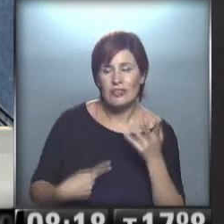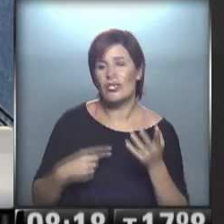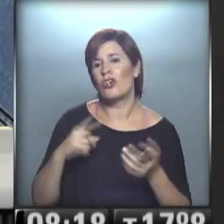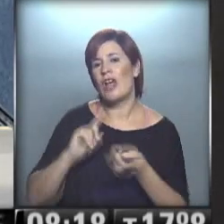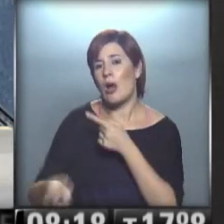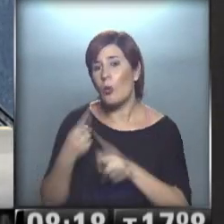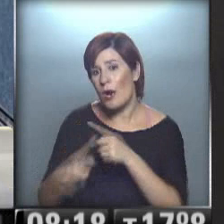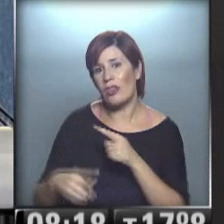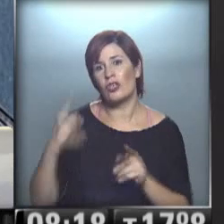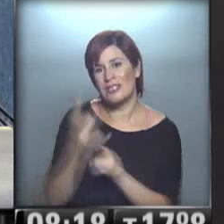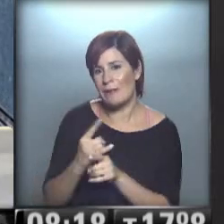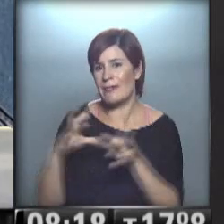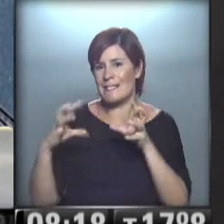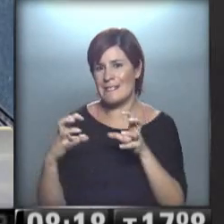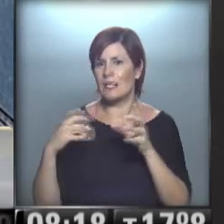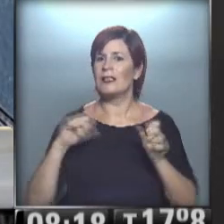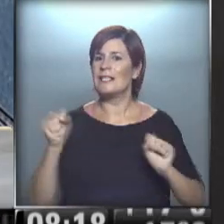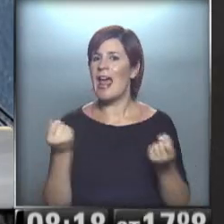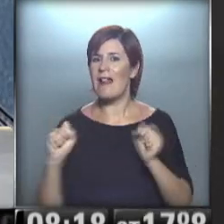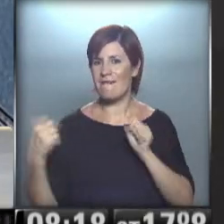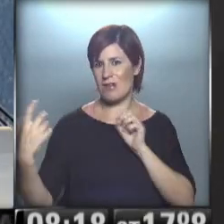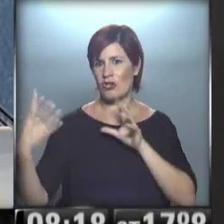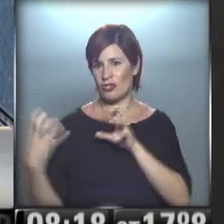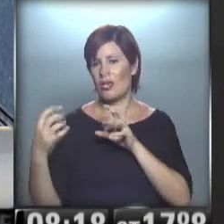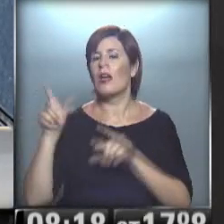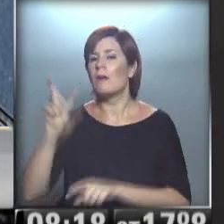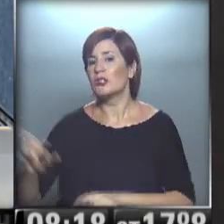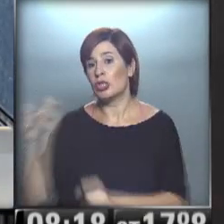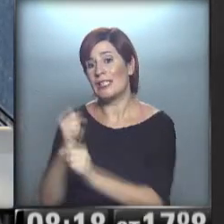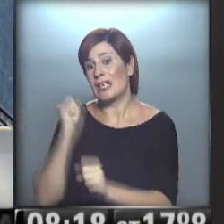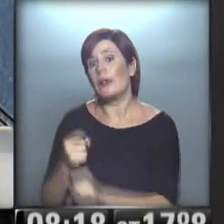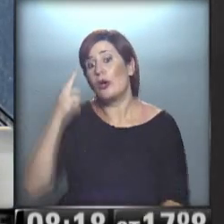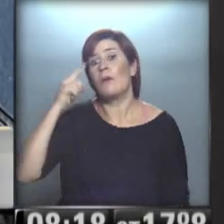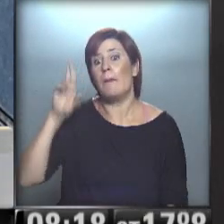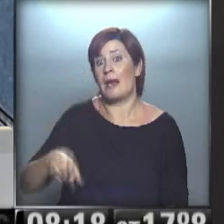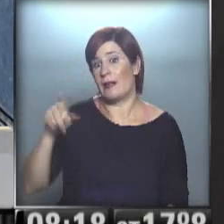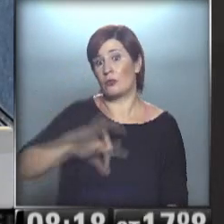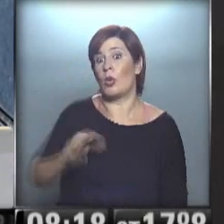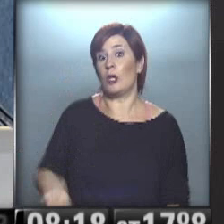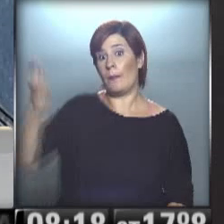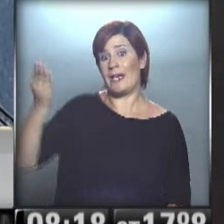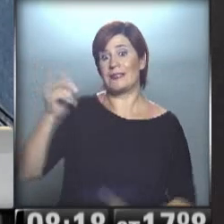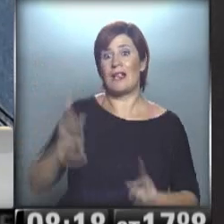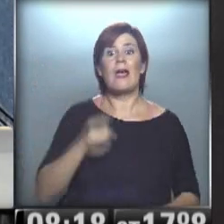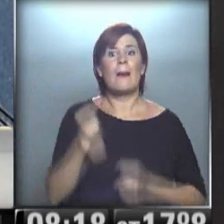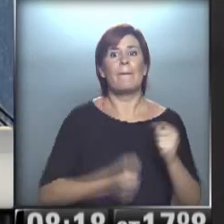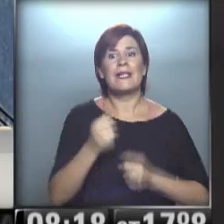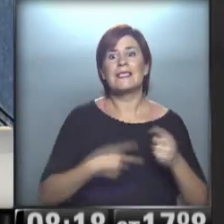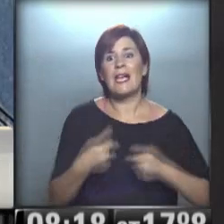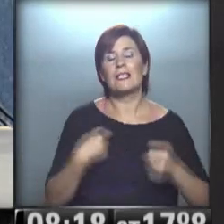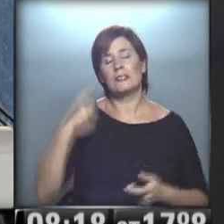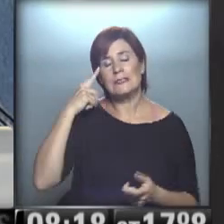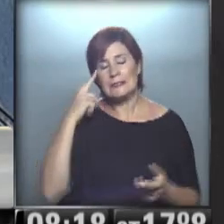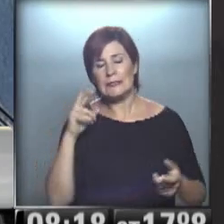expresa tensión de partes. Por un lado, los trabajadores que aspiran a ganar más. Por otro lado, los empresarios que deben